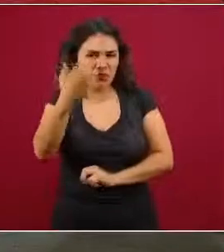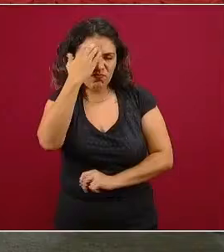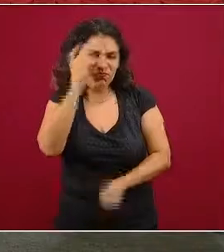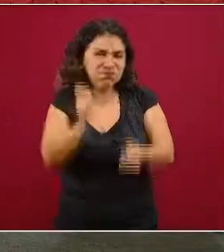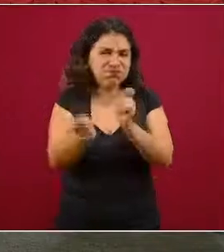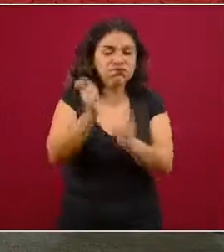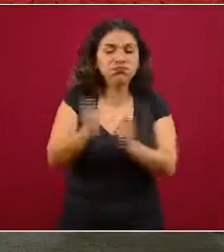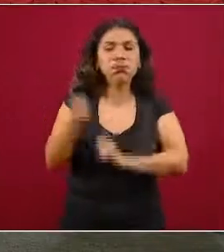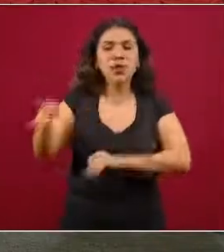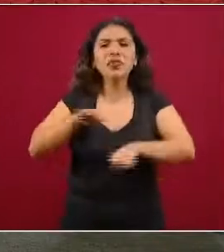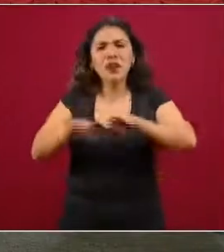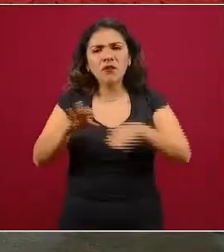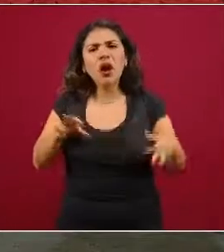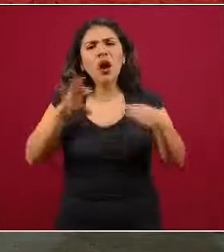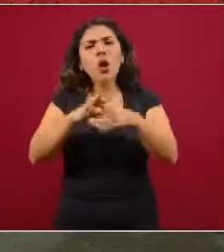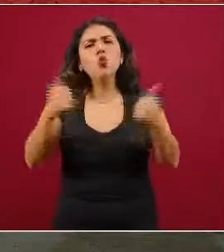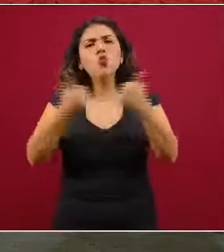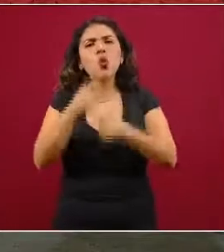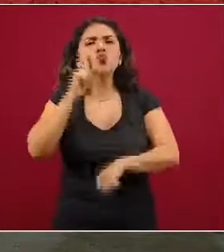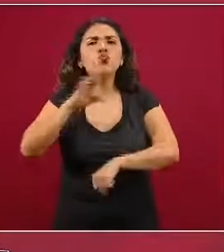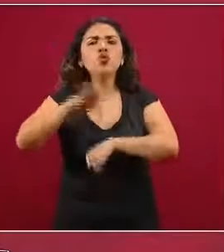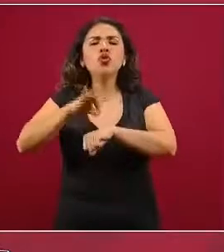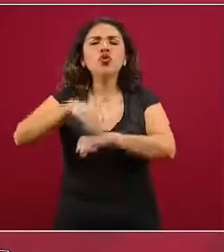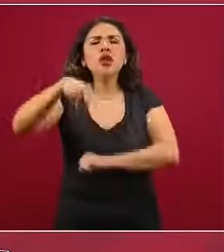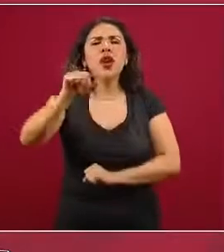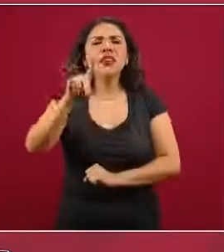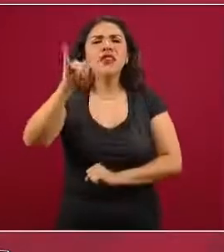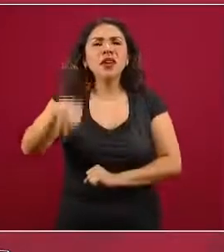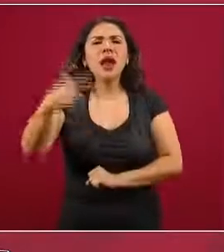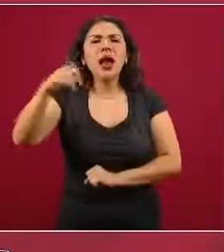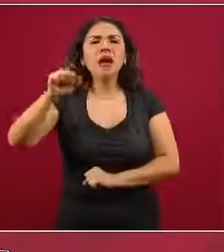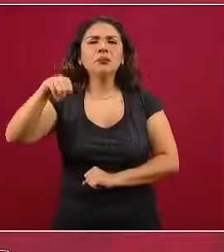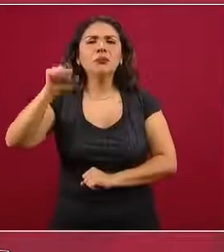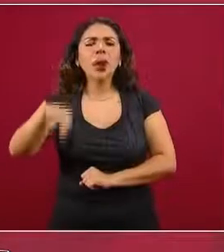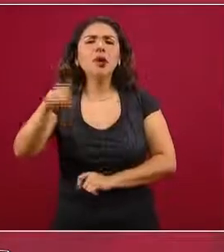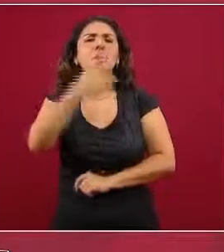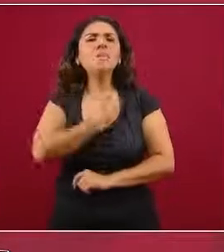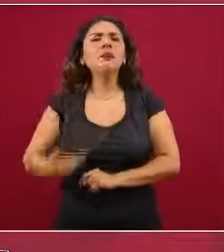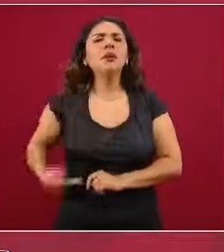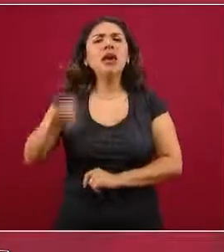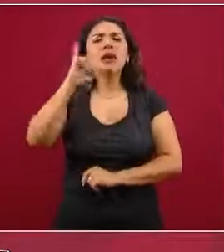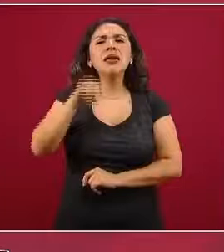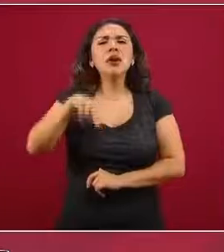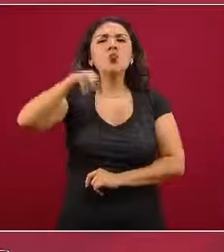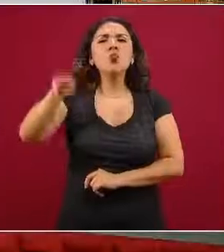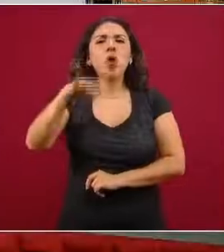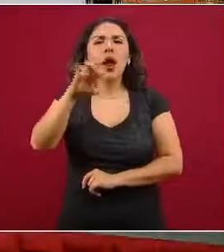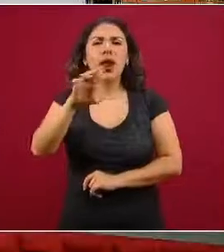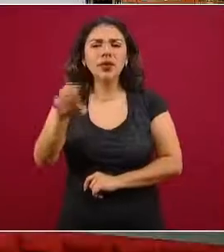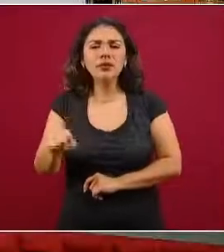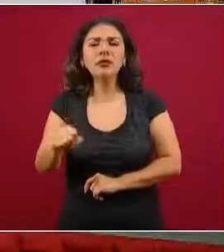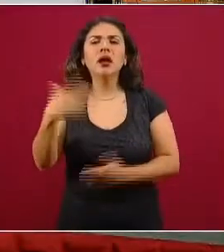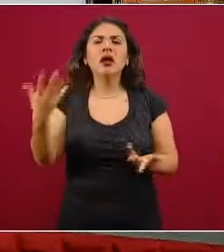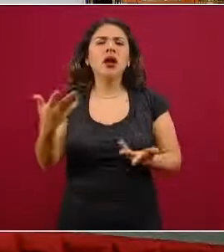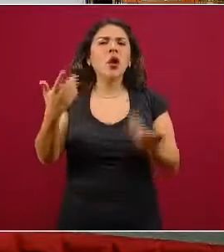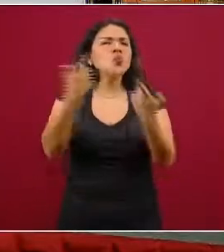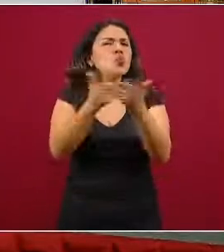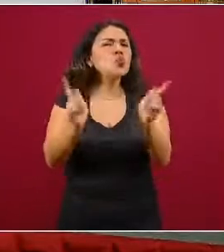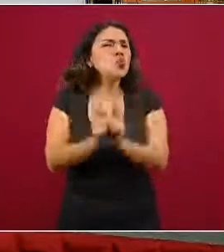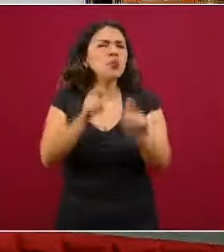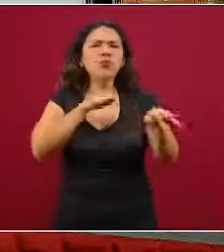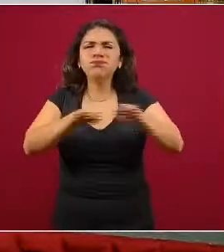y trabaja en colaboración con la doctora Nadine Gassman, presidenta de InMujeres, con muchos colectivos